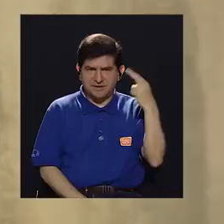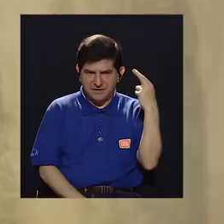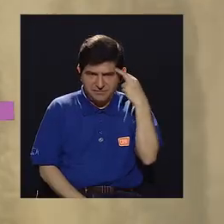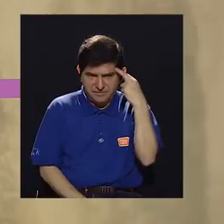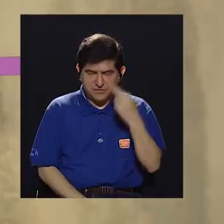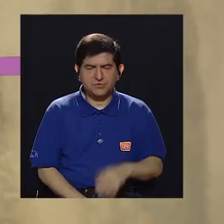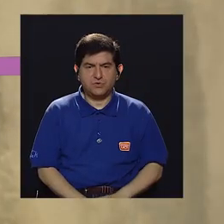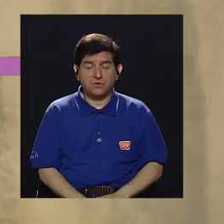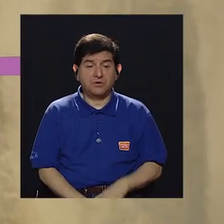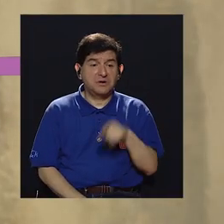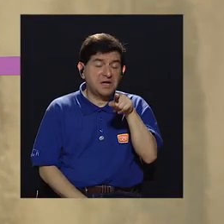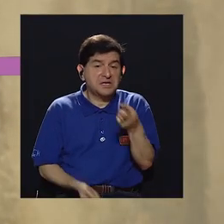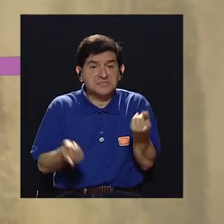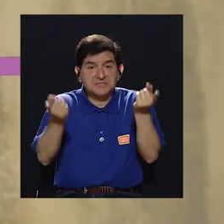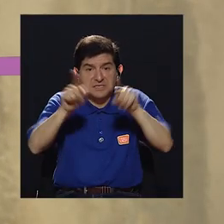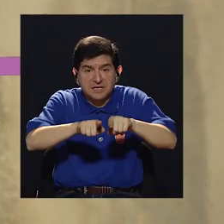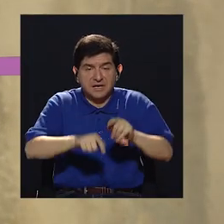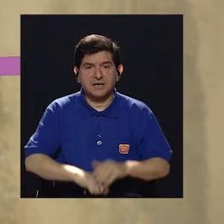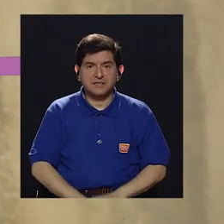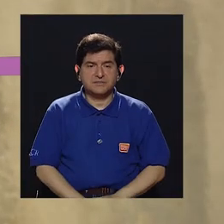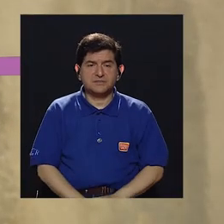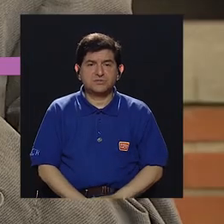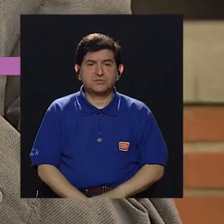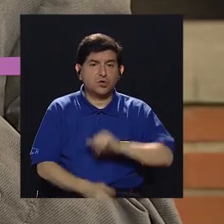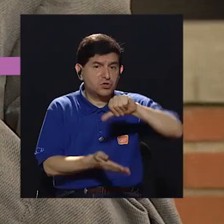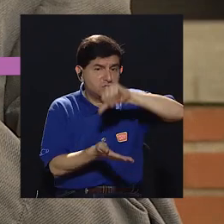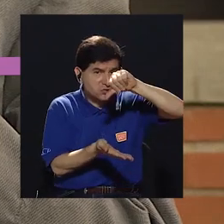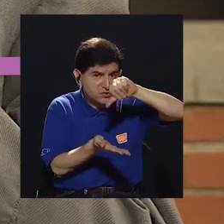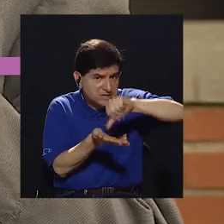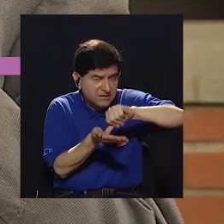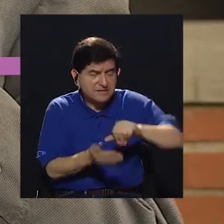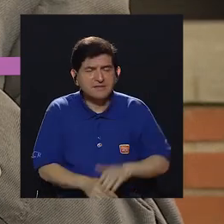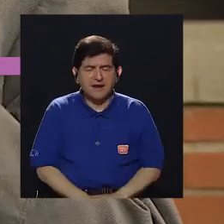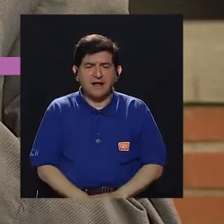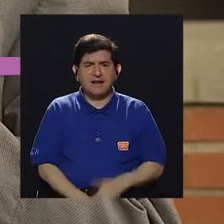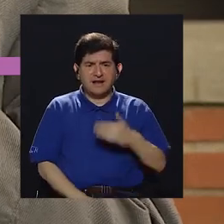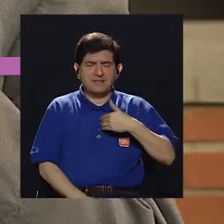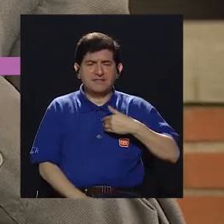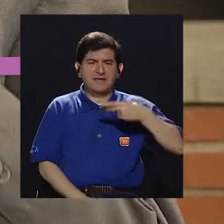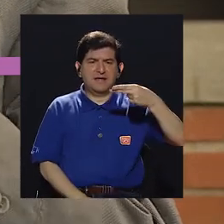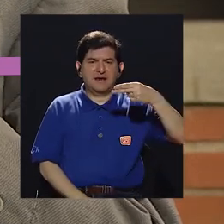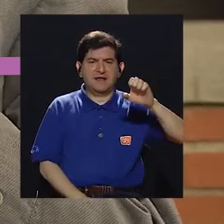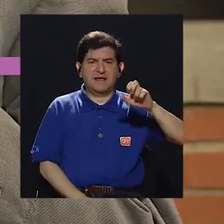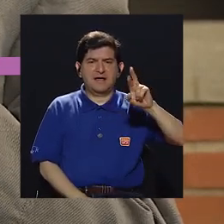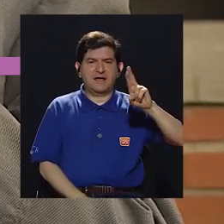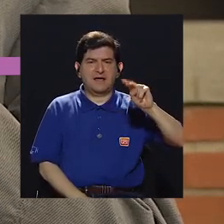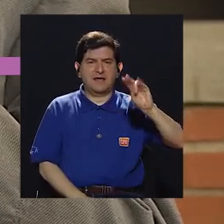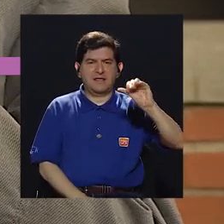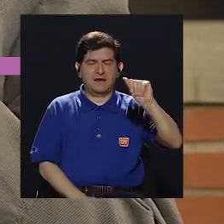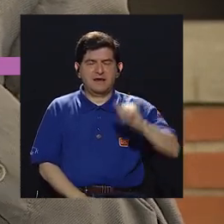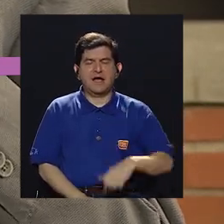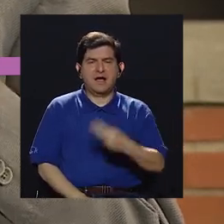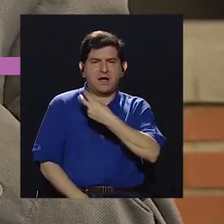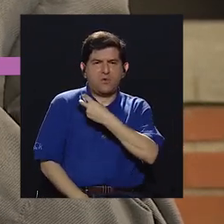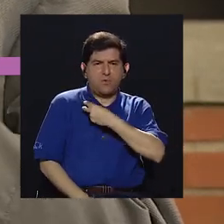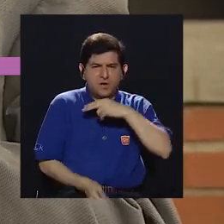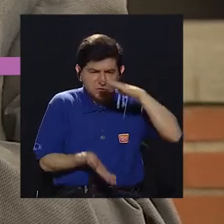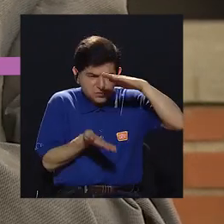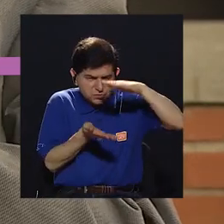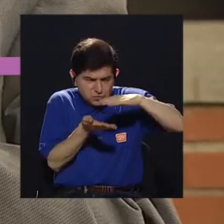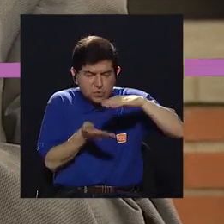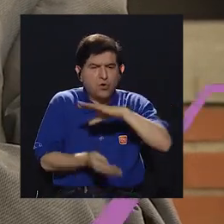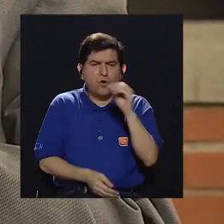causa. ¿Cuál es la causa? Si es una causa, digamos, central, si es una hernia discal, si es que tiene alguna estrechez del hueso, si es que